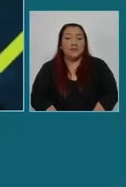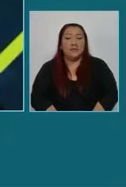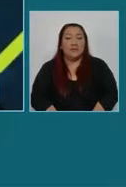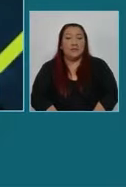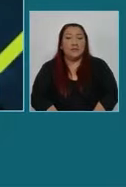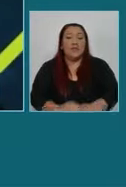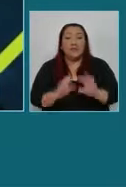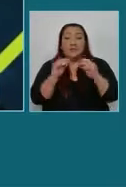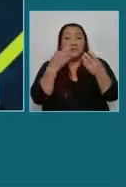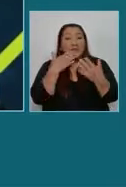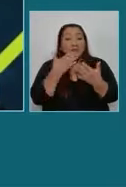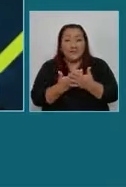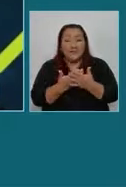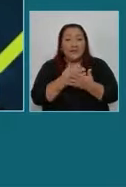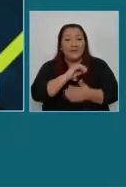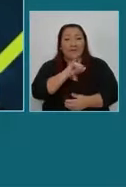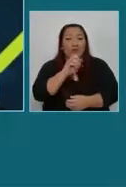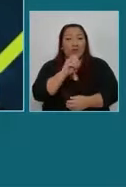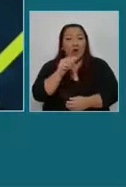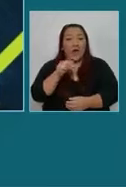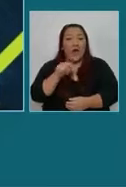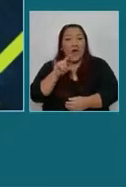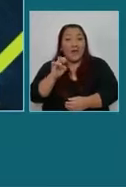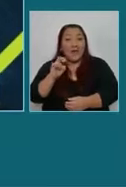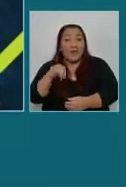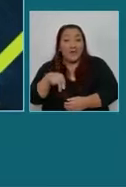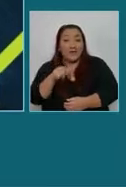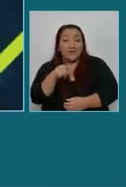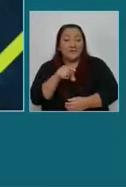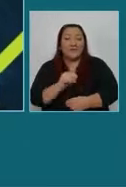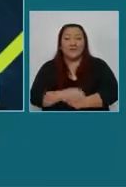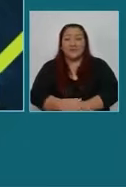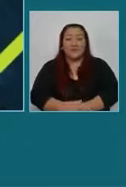Bien, muchas gracias, pues, Joaquín, por precisamente